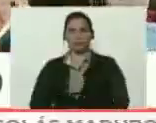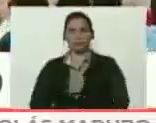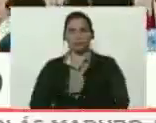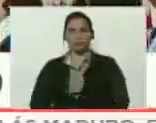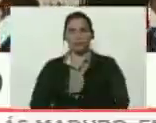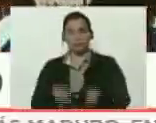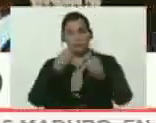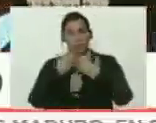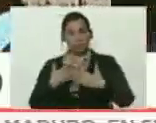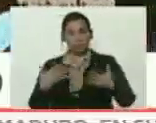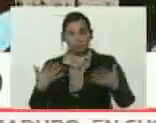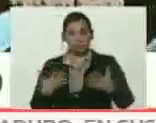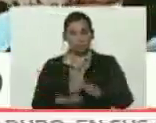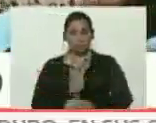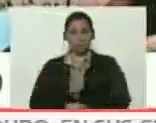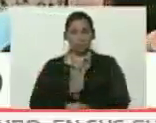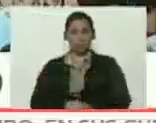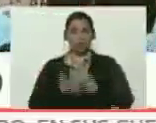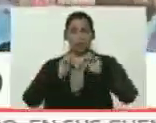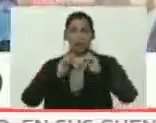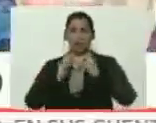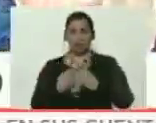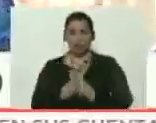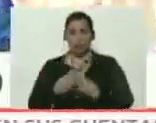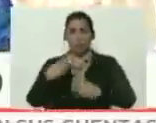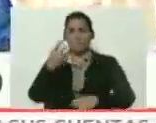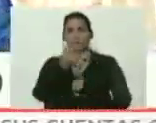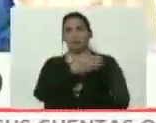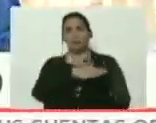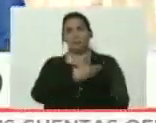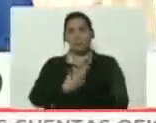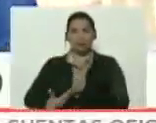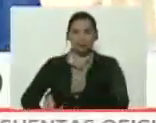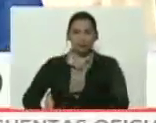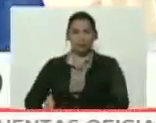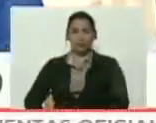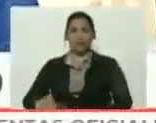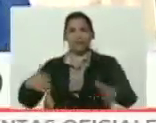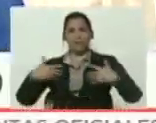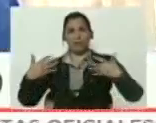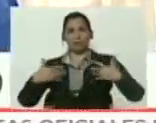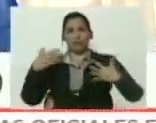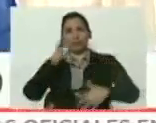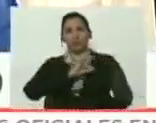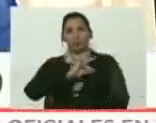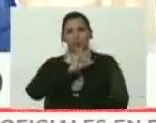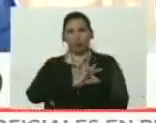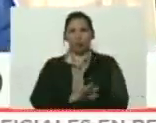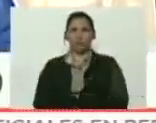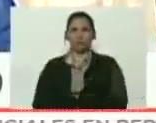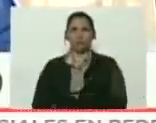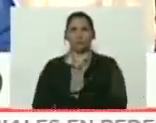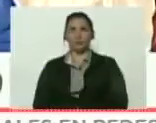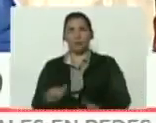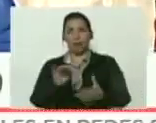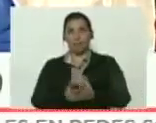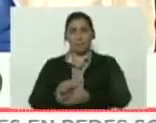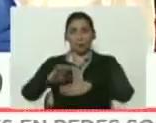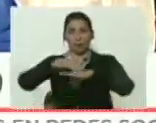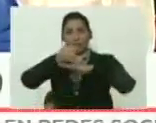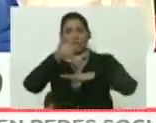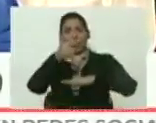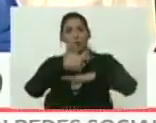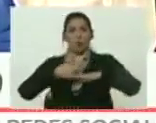Bueno, compañero Aristóbulis Turi, vicepresidente de la Felicidad Social, compañera jefa de gobierno